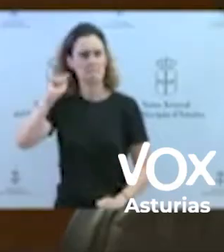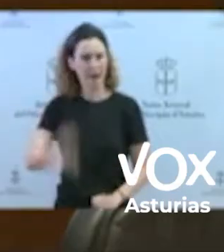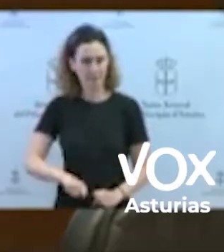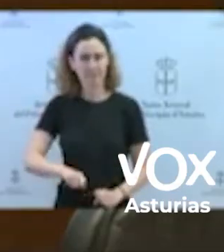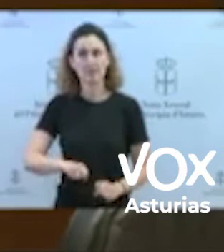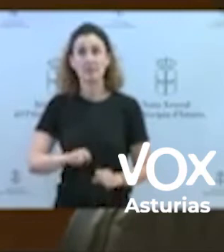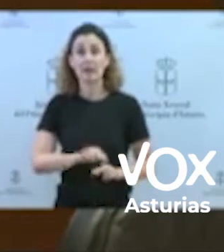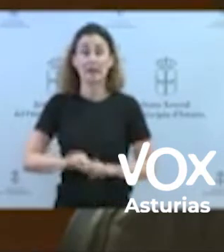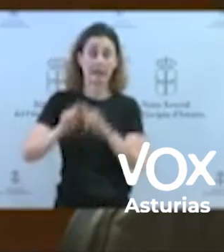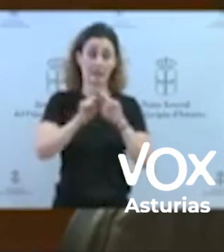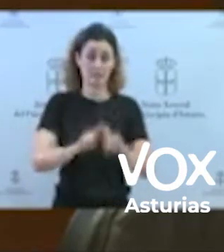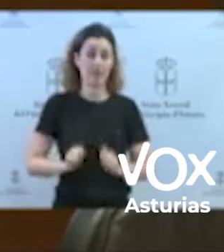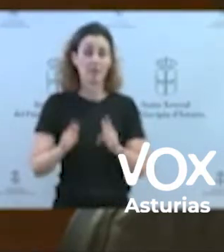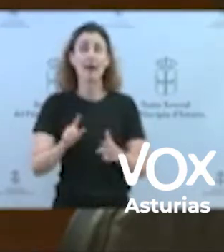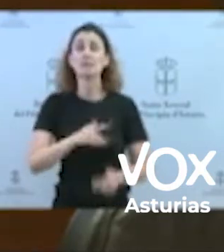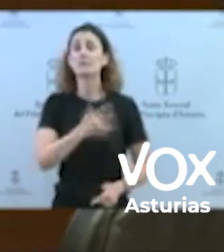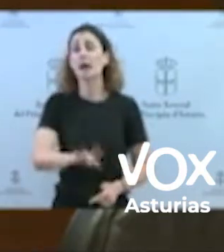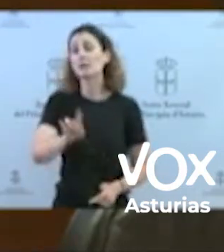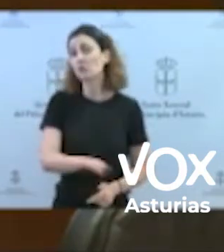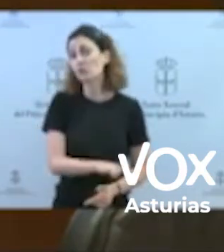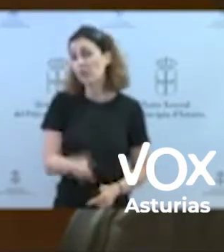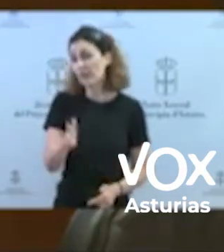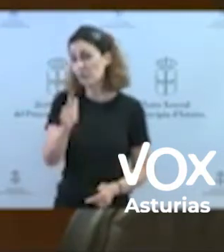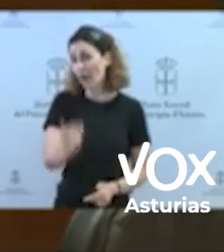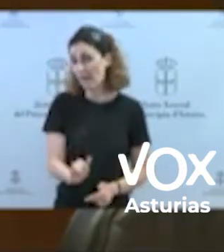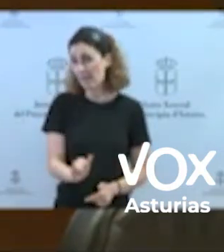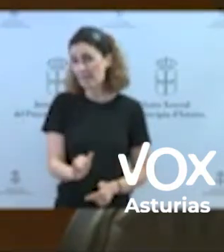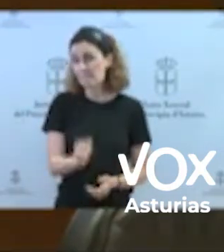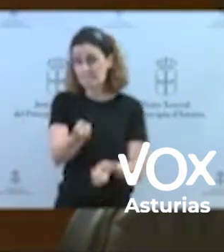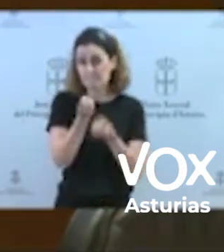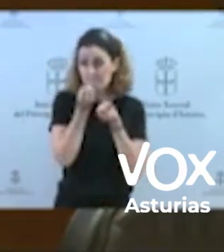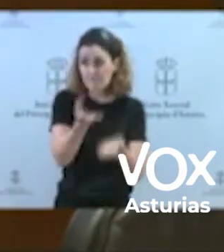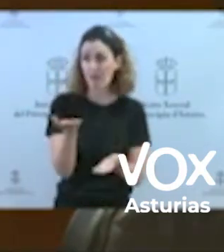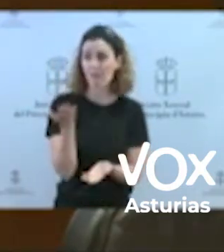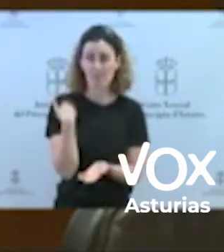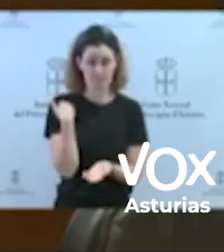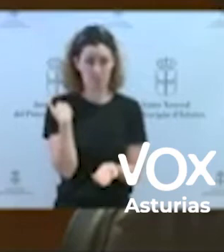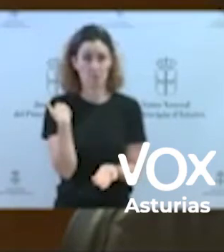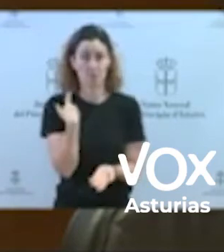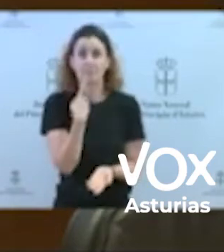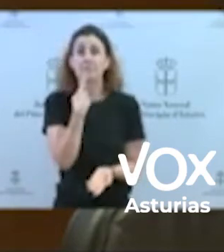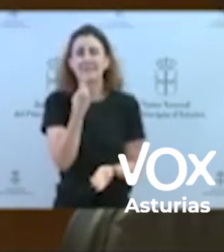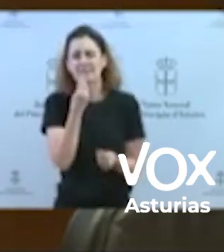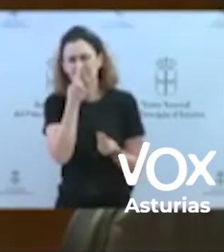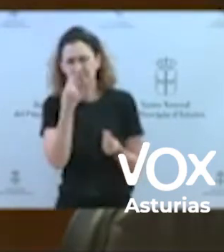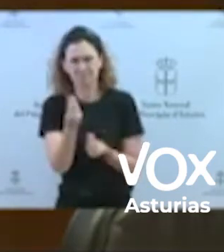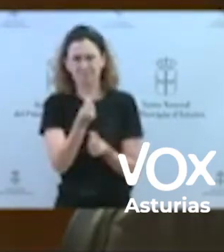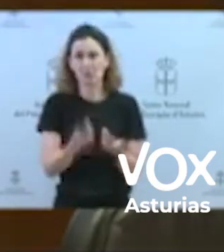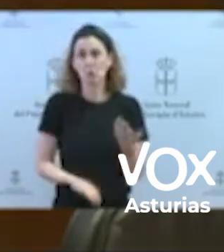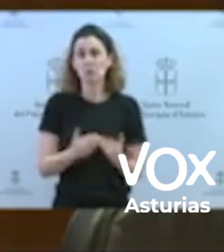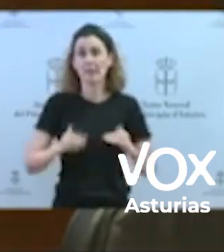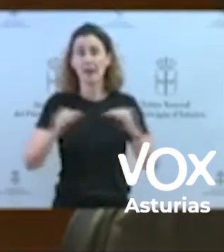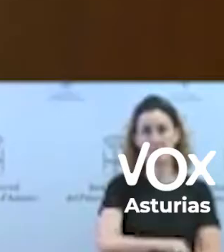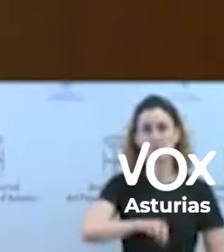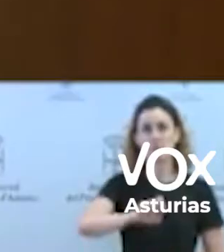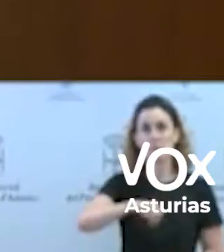El Tribunal Supremo ya se pronunció al respecto recientemente. Dice, no se aprecian razones de justicia, equidad y utilidad pública que justificarían la concesión